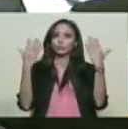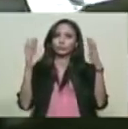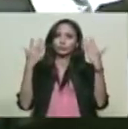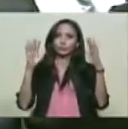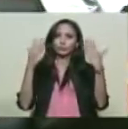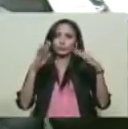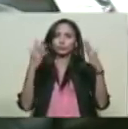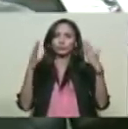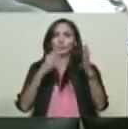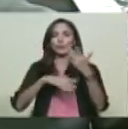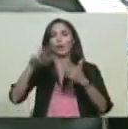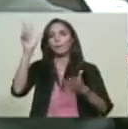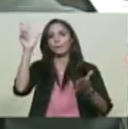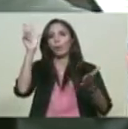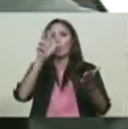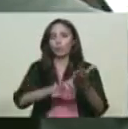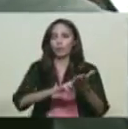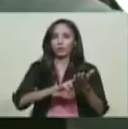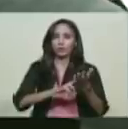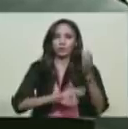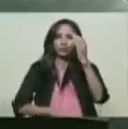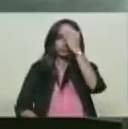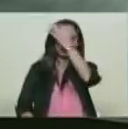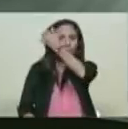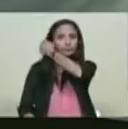2018. ¡Cúmplase!